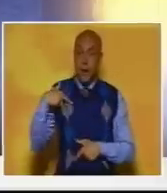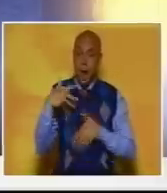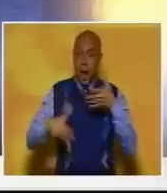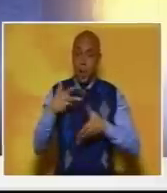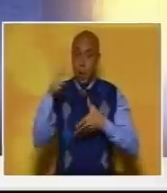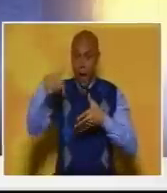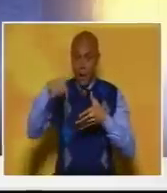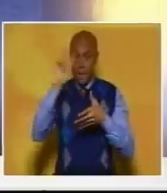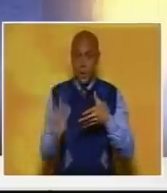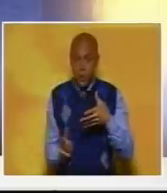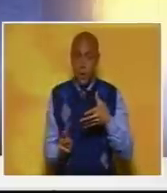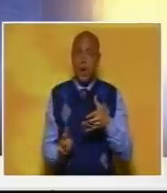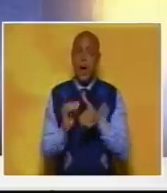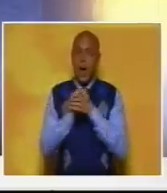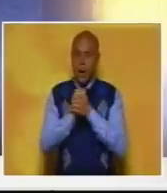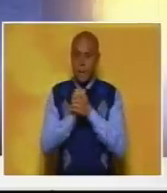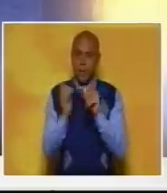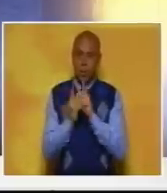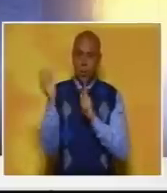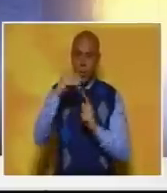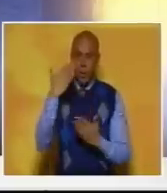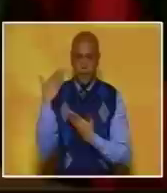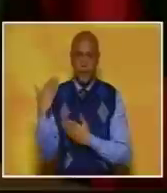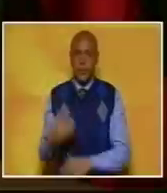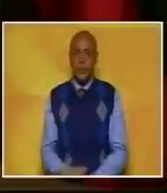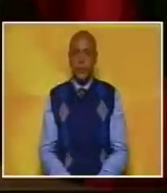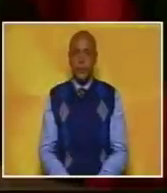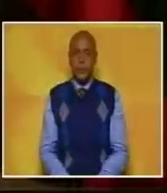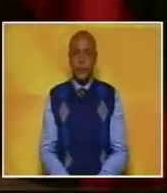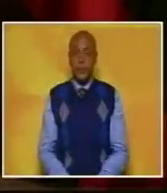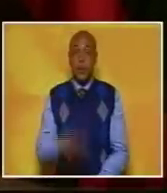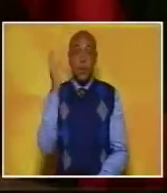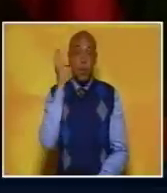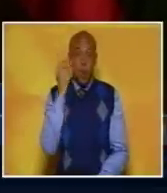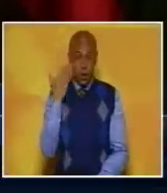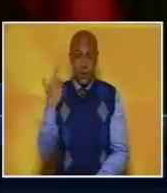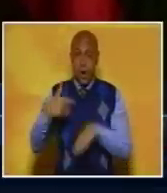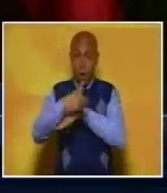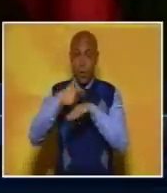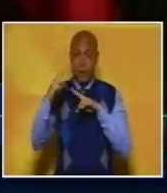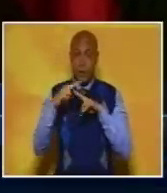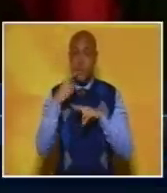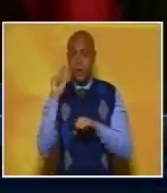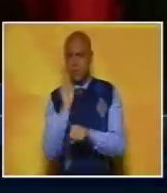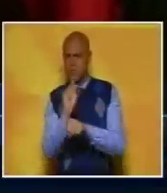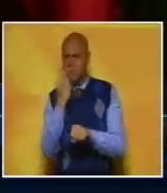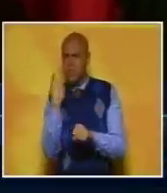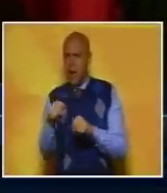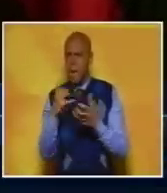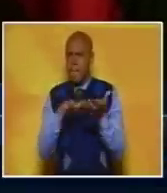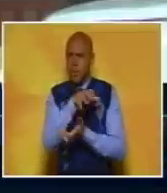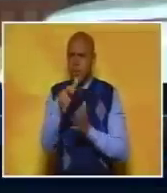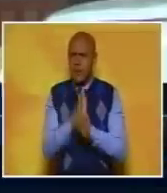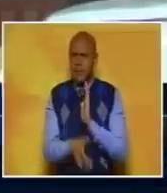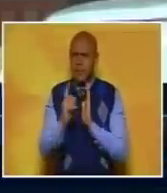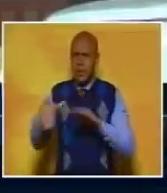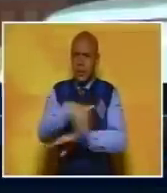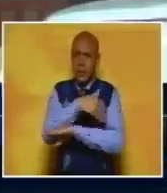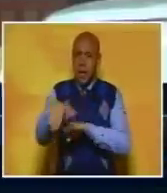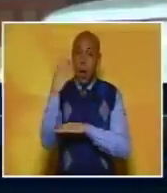lado venezolano. Marine Glot con los detalles. La gobernadora Lady Gómez condenó la situación que se viene presentando en la